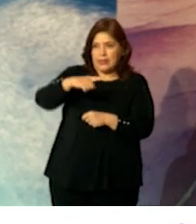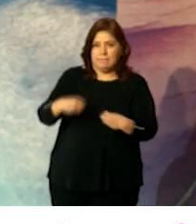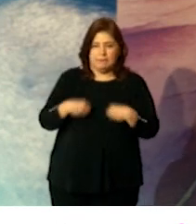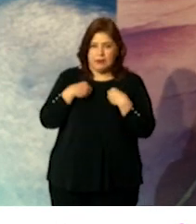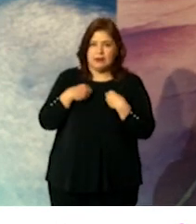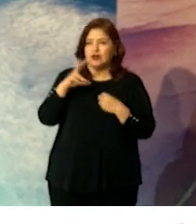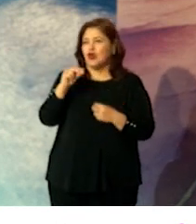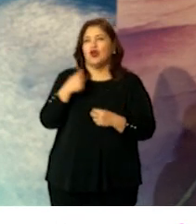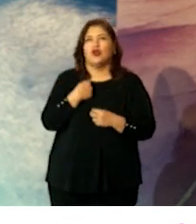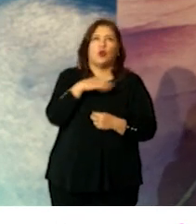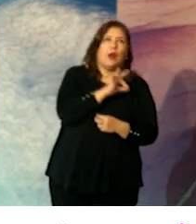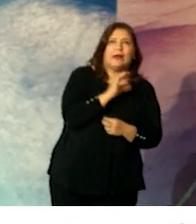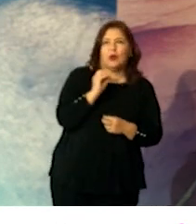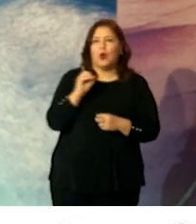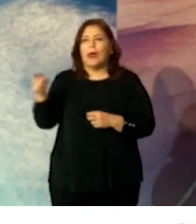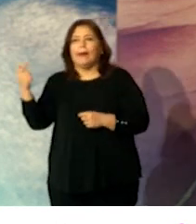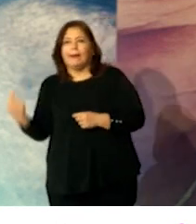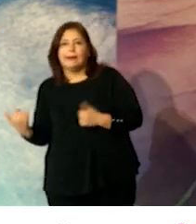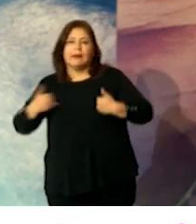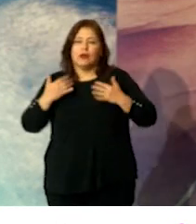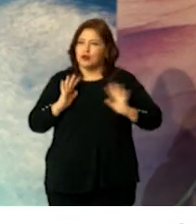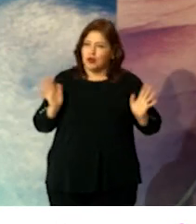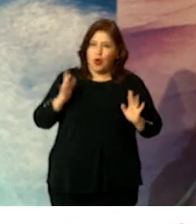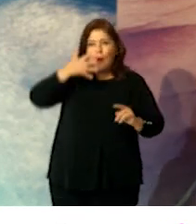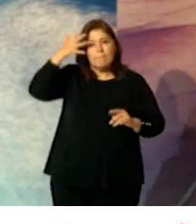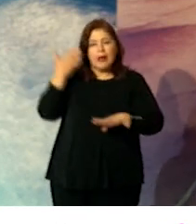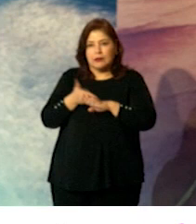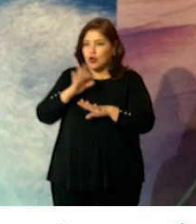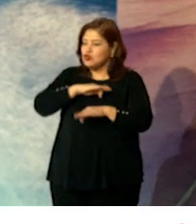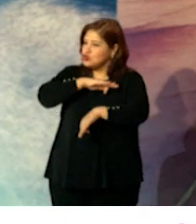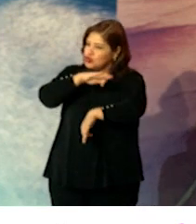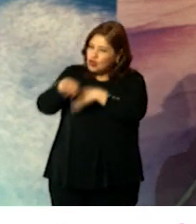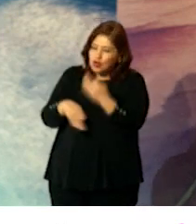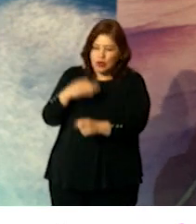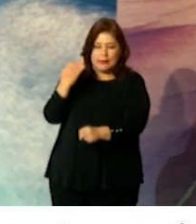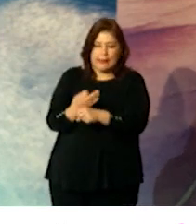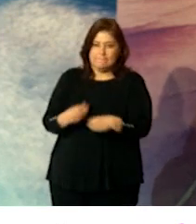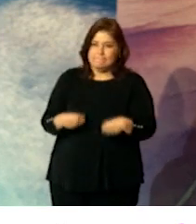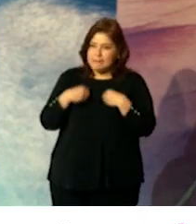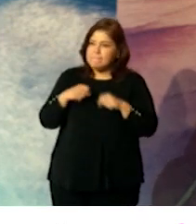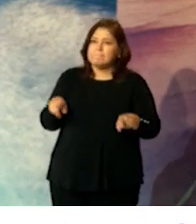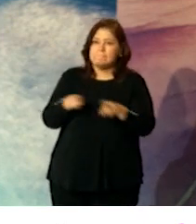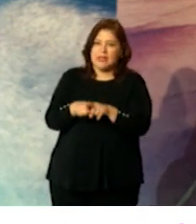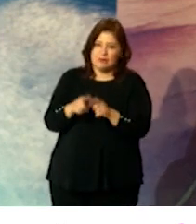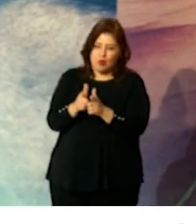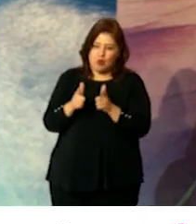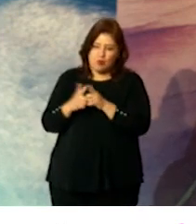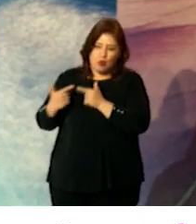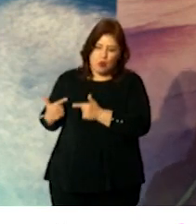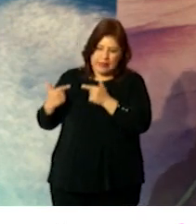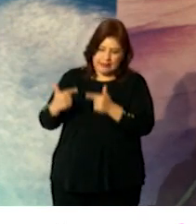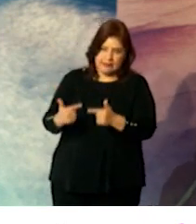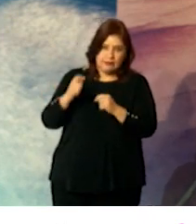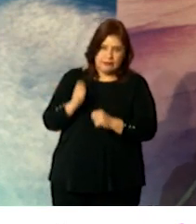que voy a cumplir 40, ni él que está chavito, ni los de pelo blanco. O sea, todos estamos vivos hoy, todos somos de la misma generación. Entonces, nuestra